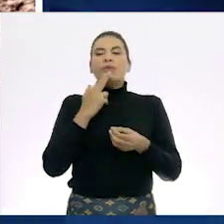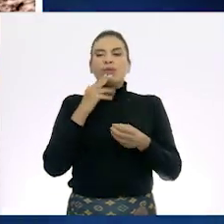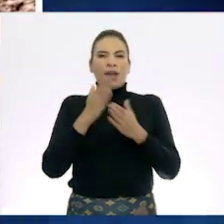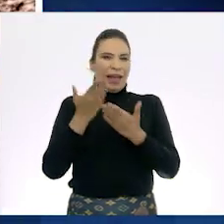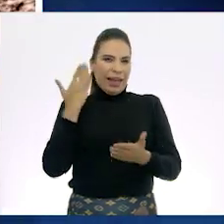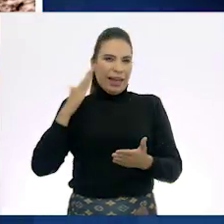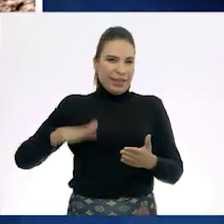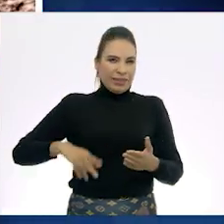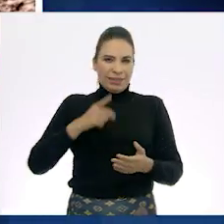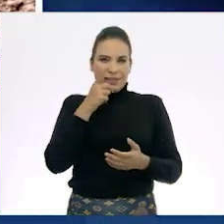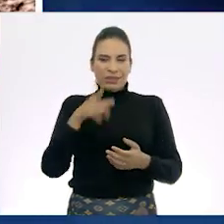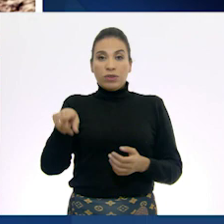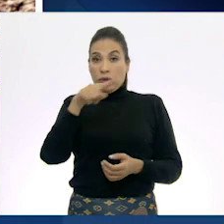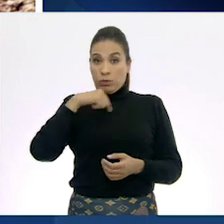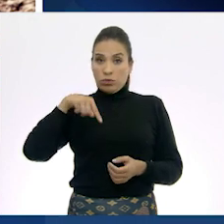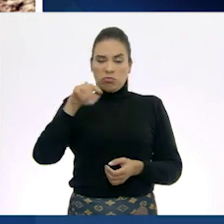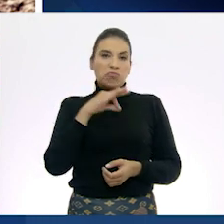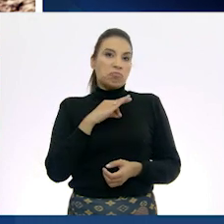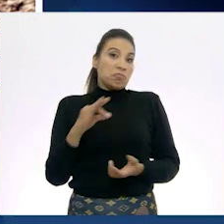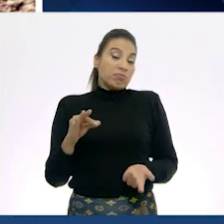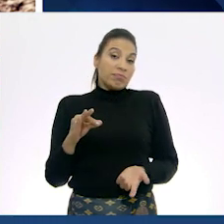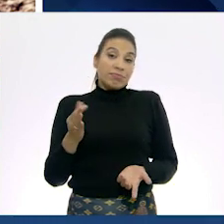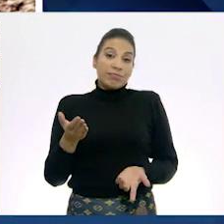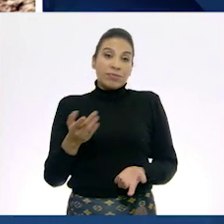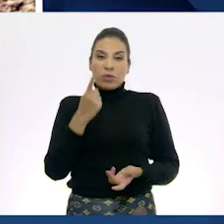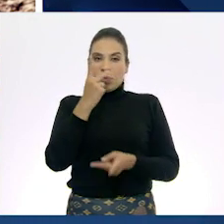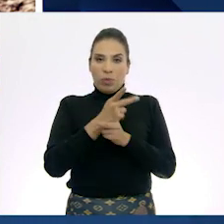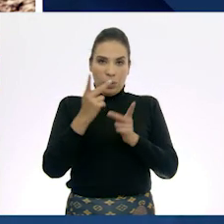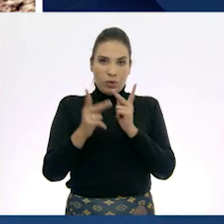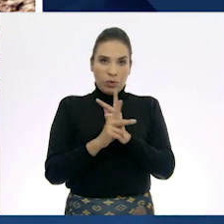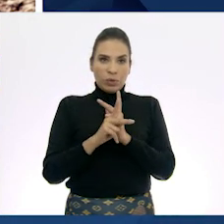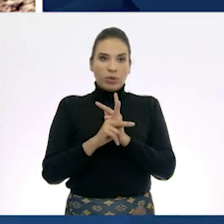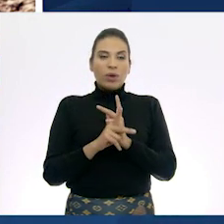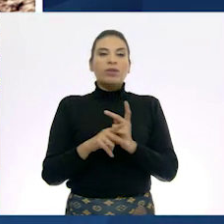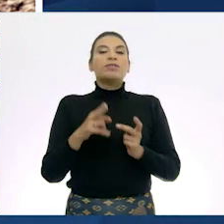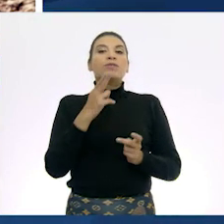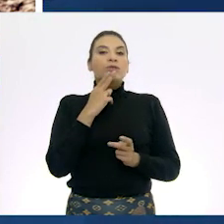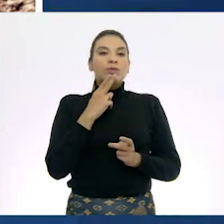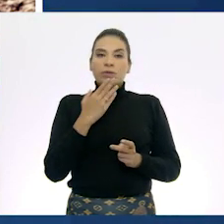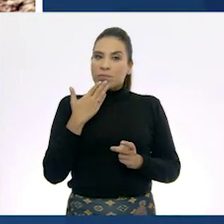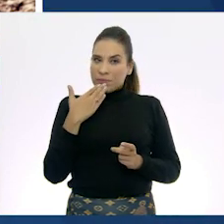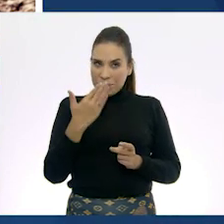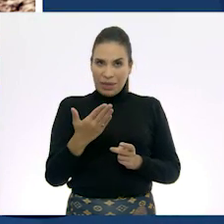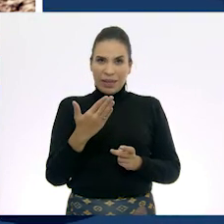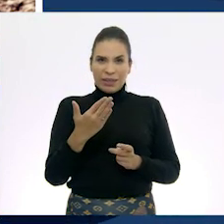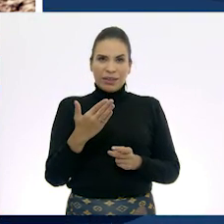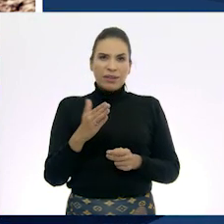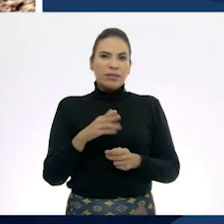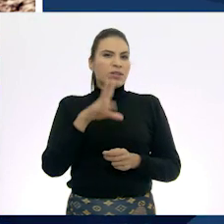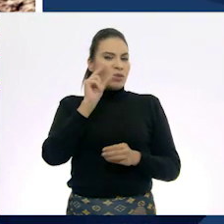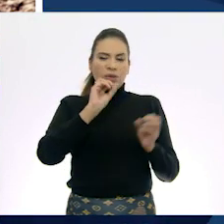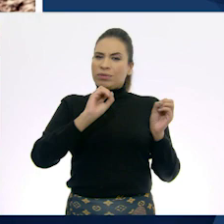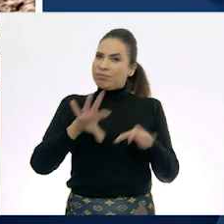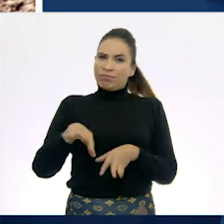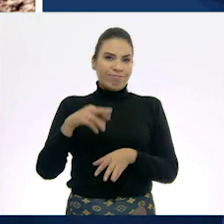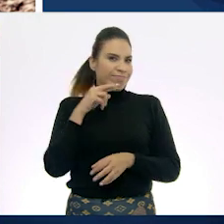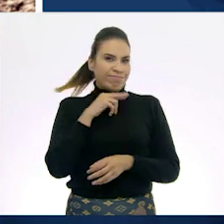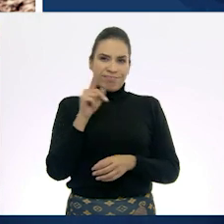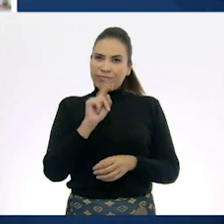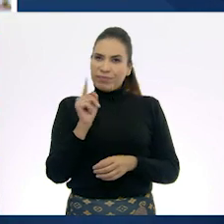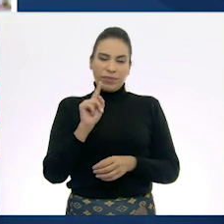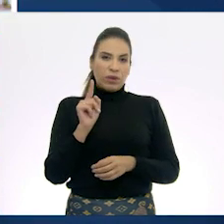lo planteaste, nosotros podemos un producto darle un buen uso y de verdad no desecharlo tan